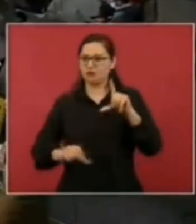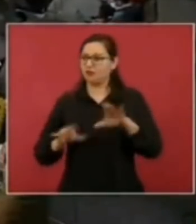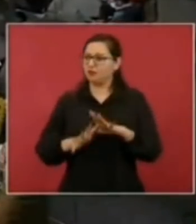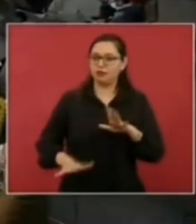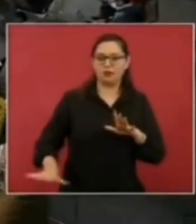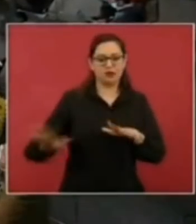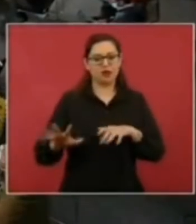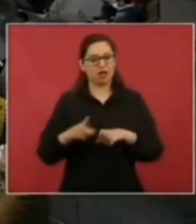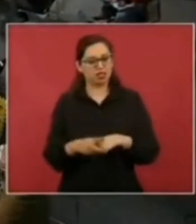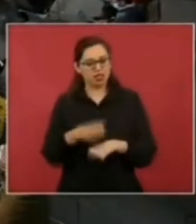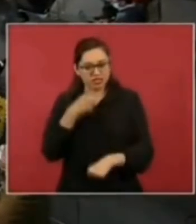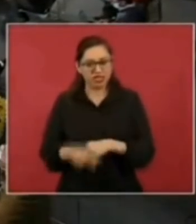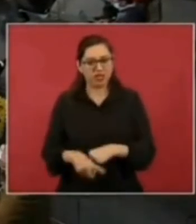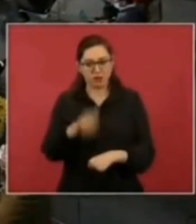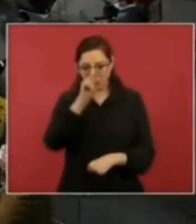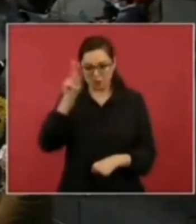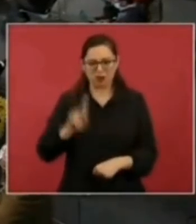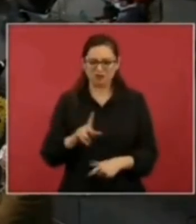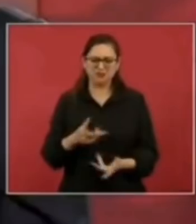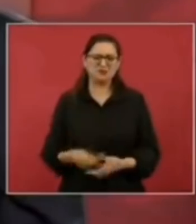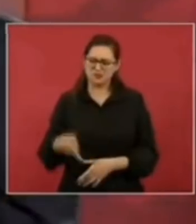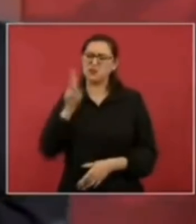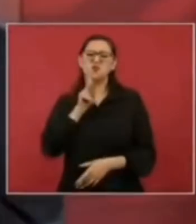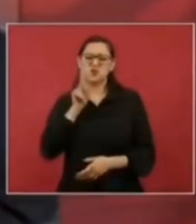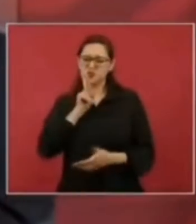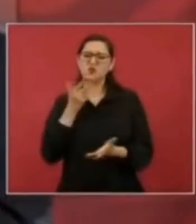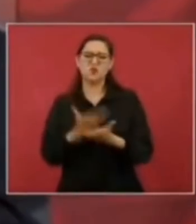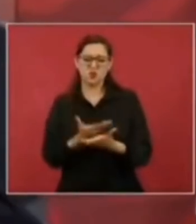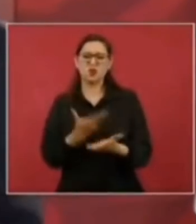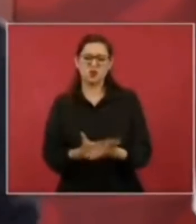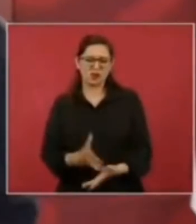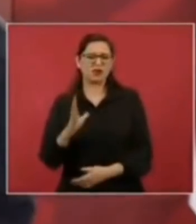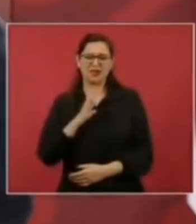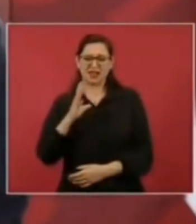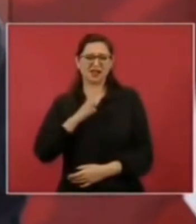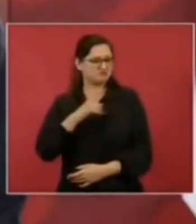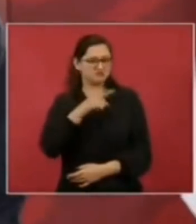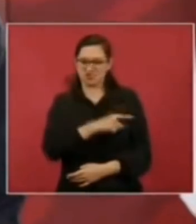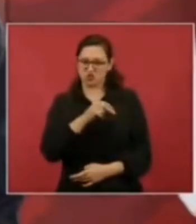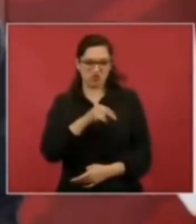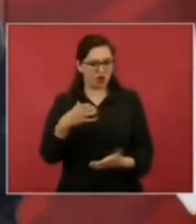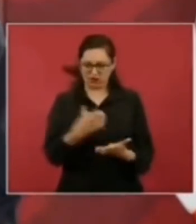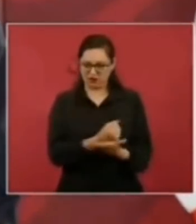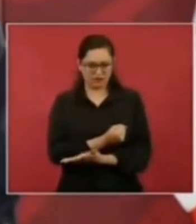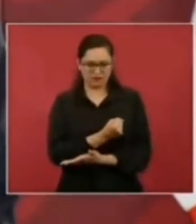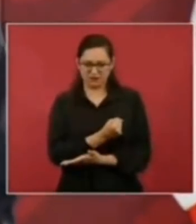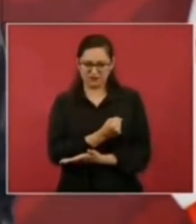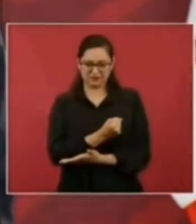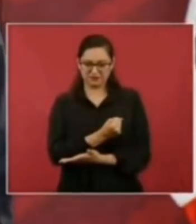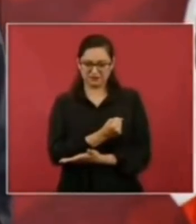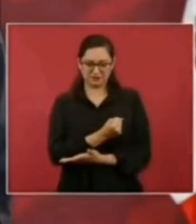Morena. La senadora se pone a criticar a este gobierno por la violencia de Michoacán. Hay que recordar lo que pasó de los